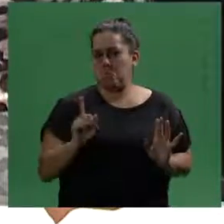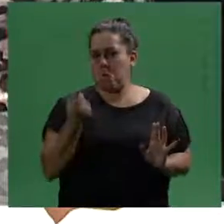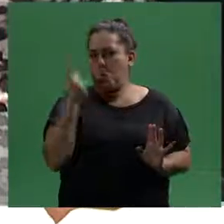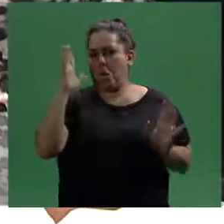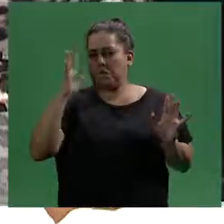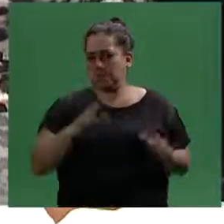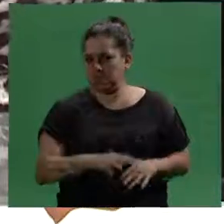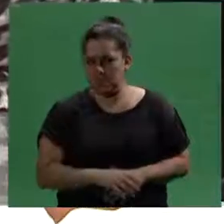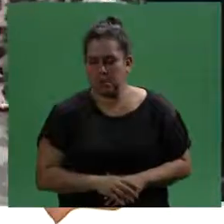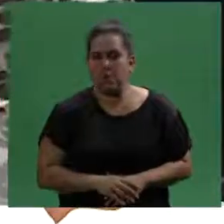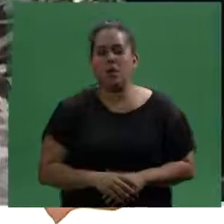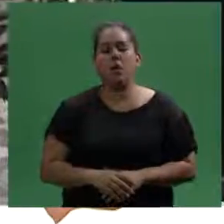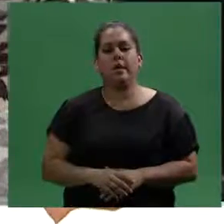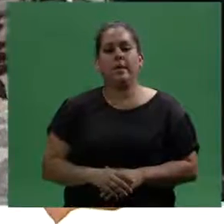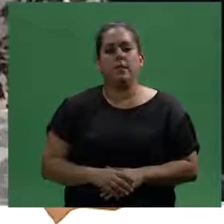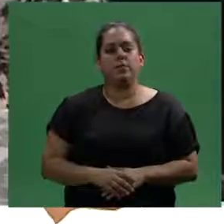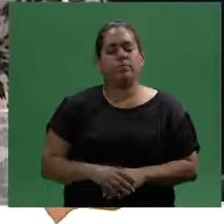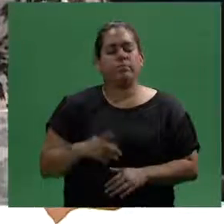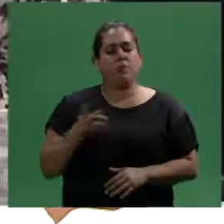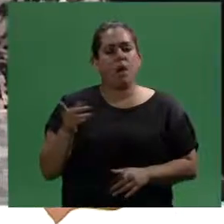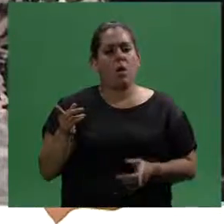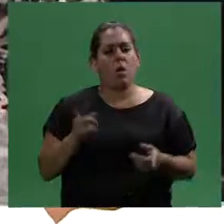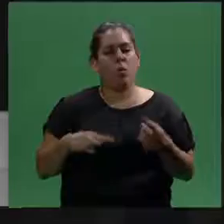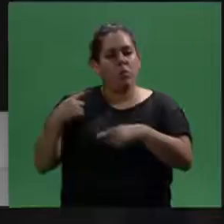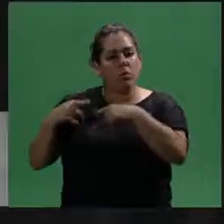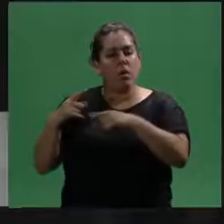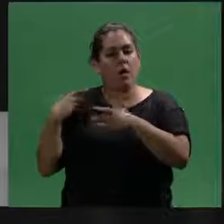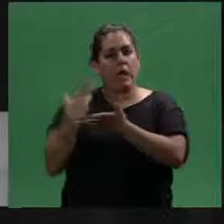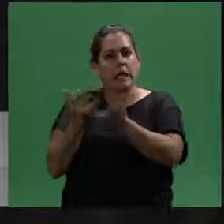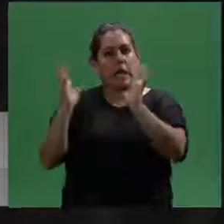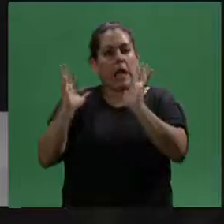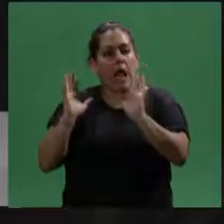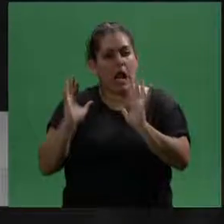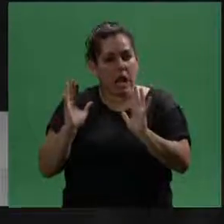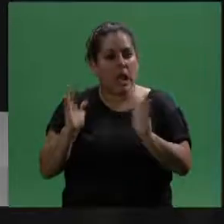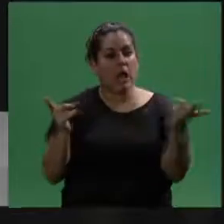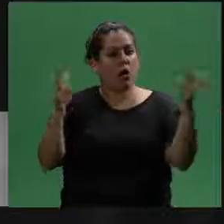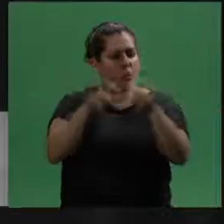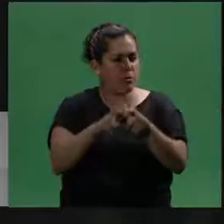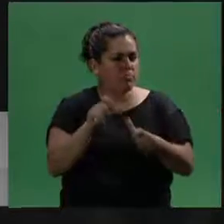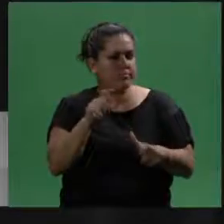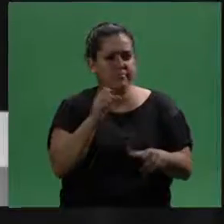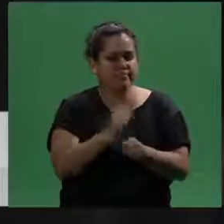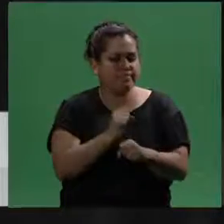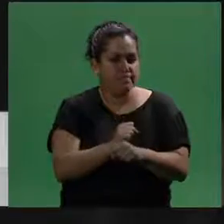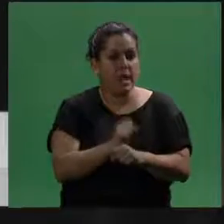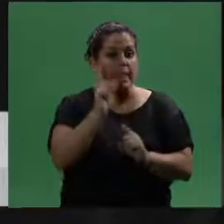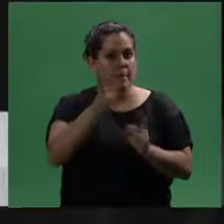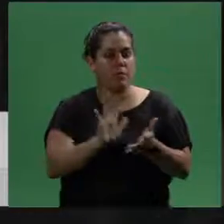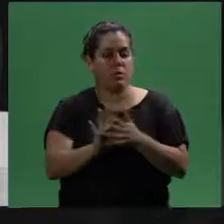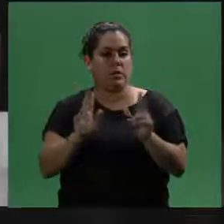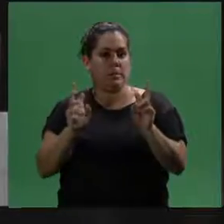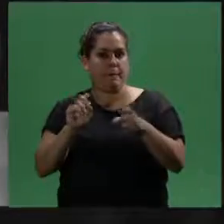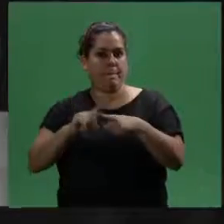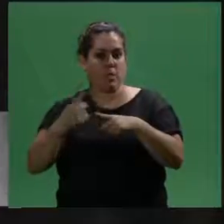habitual en el ámbito parlamentario. Sí, Lucas. En definitiva, disculpa, Sí. Volviendo un poco a lo general y marcando el rol de las